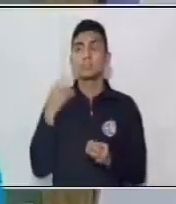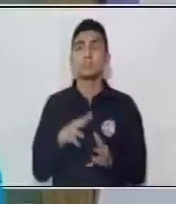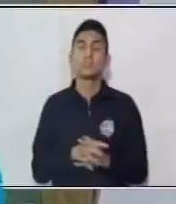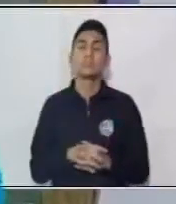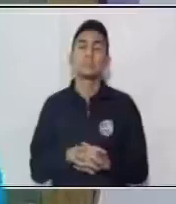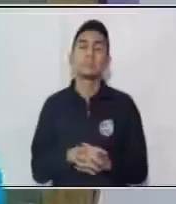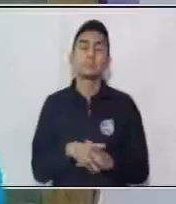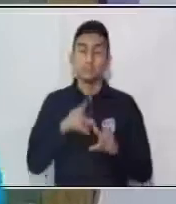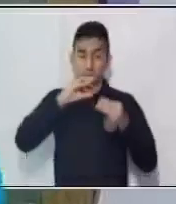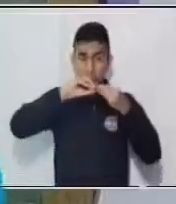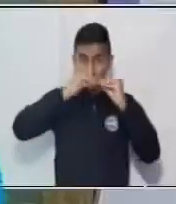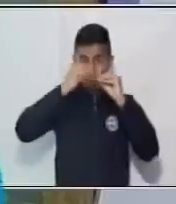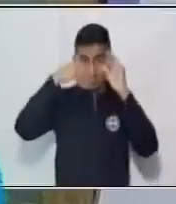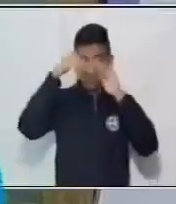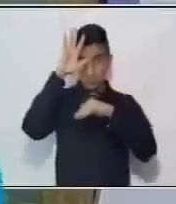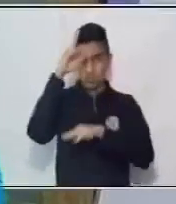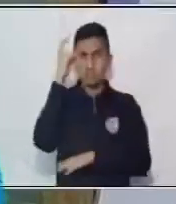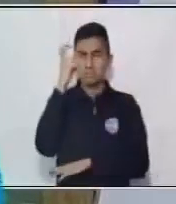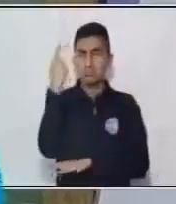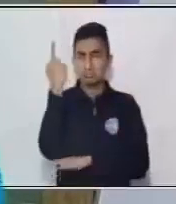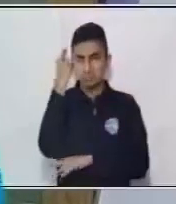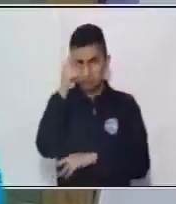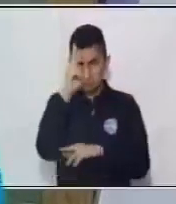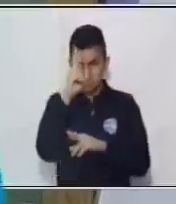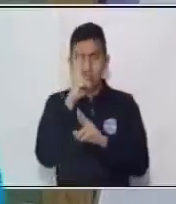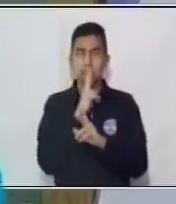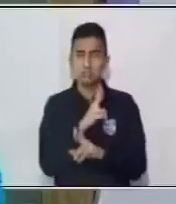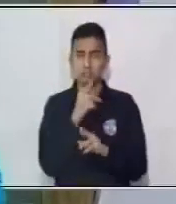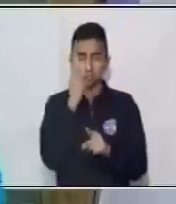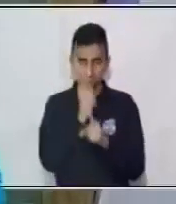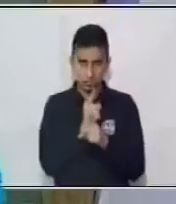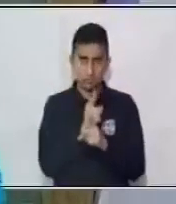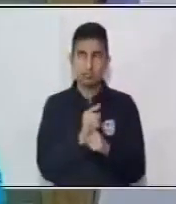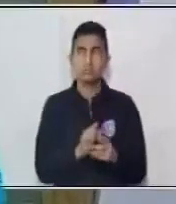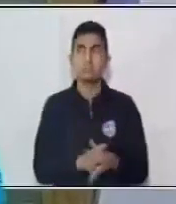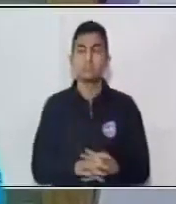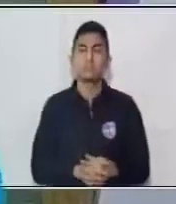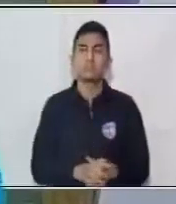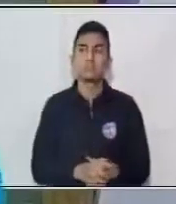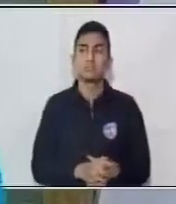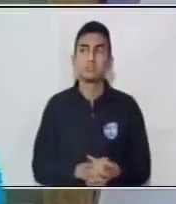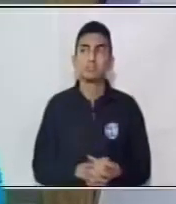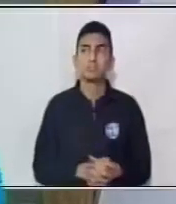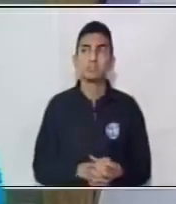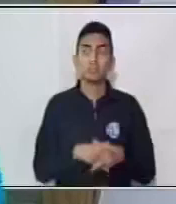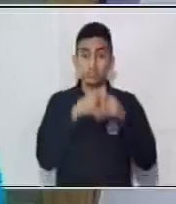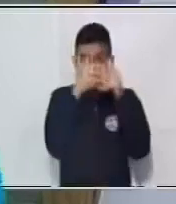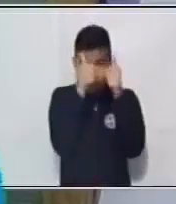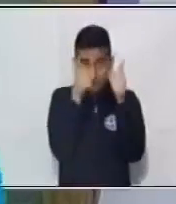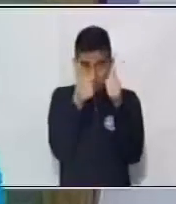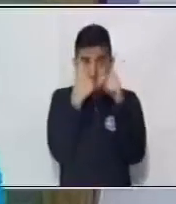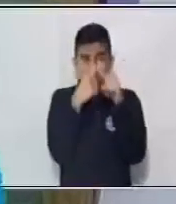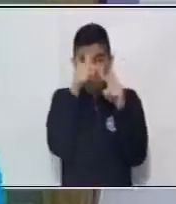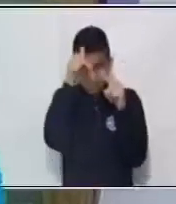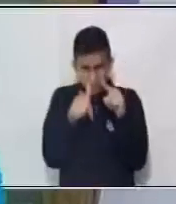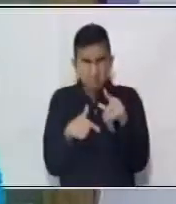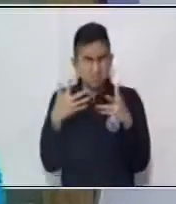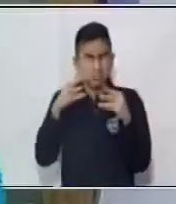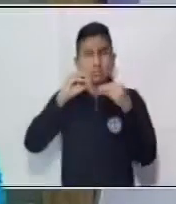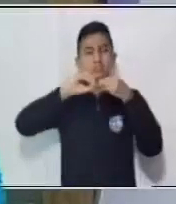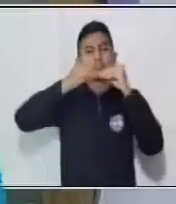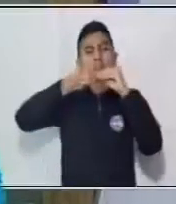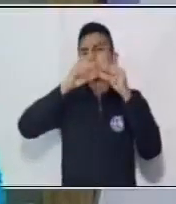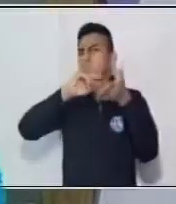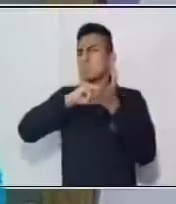el número mayor es la respuesta correcta. Perfecto. Pero ahora, cuando los números son